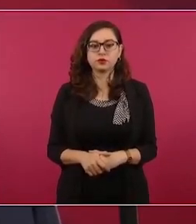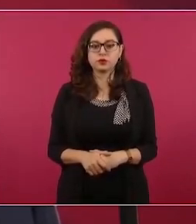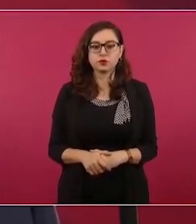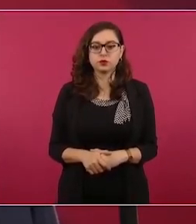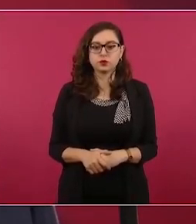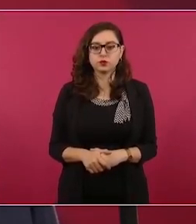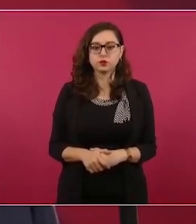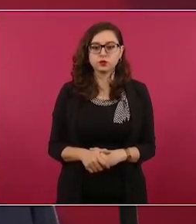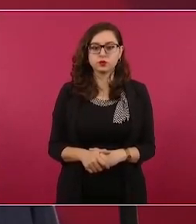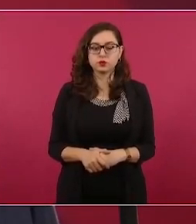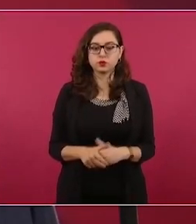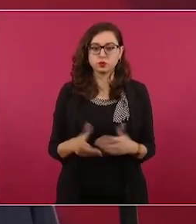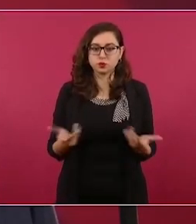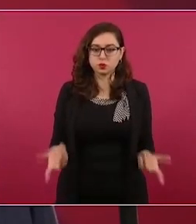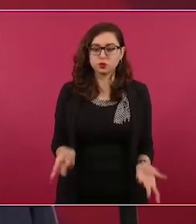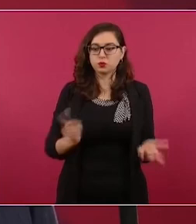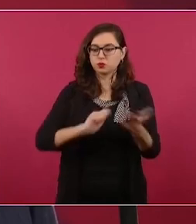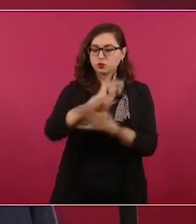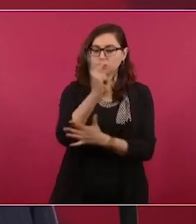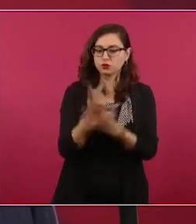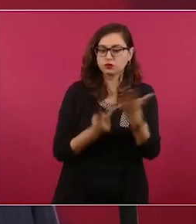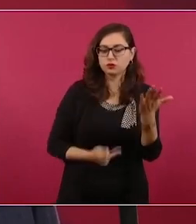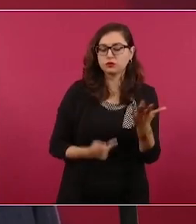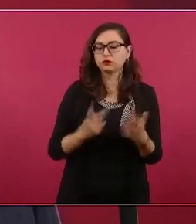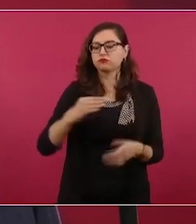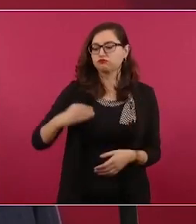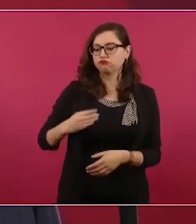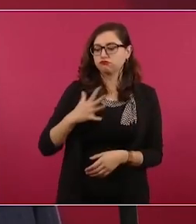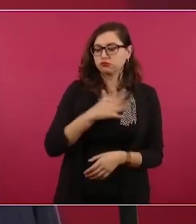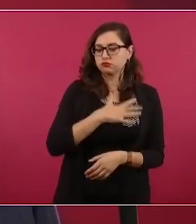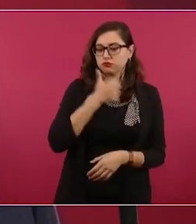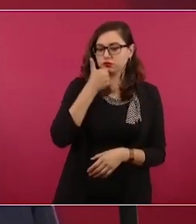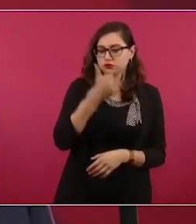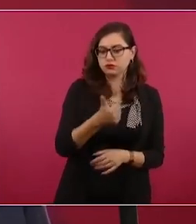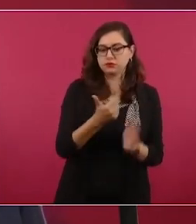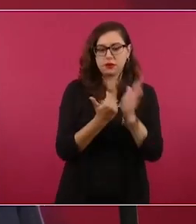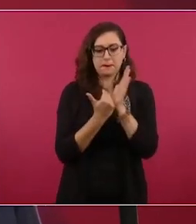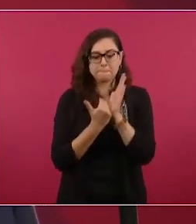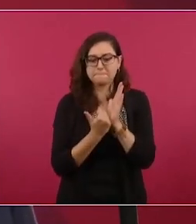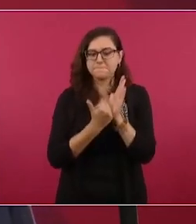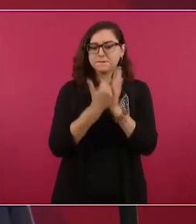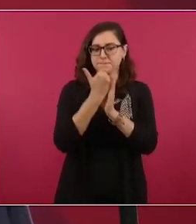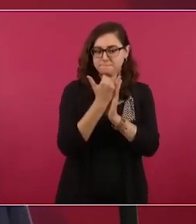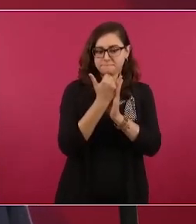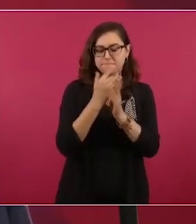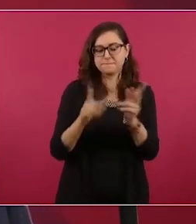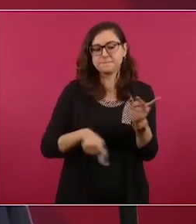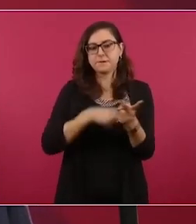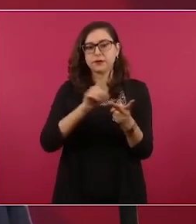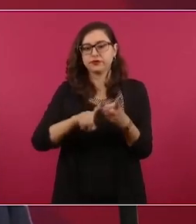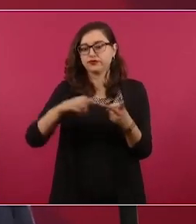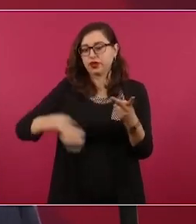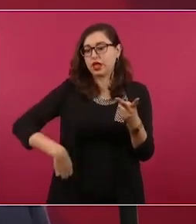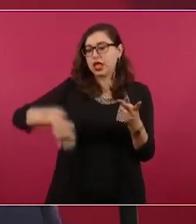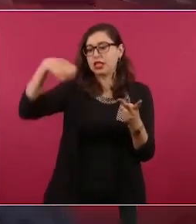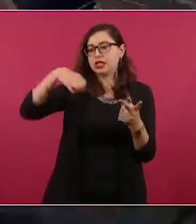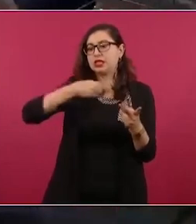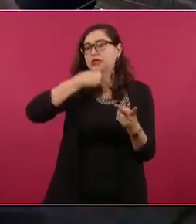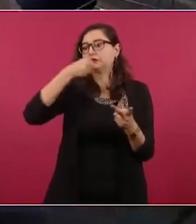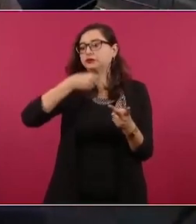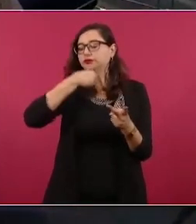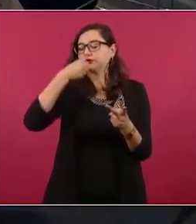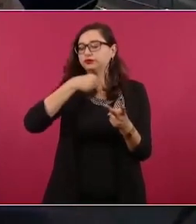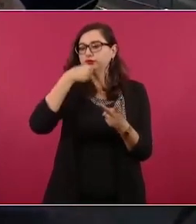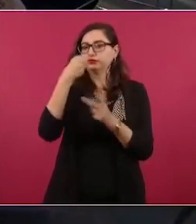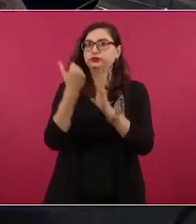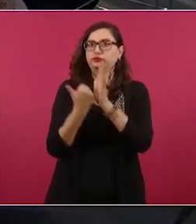presupuestos para programas de bienestar. En caso de adultos mayores, es un incremento